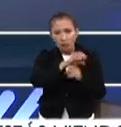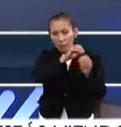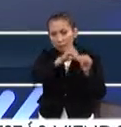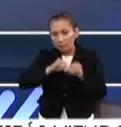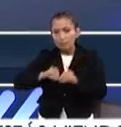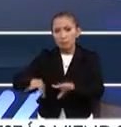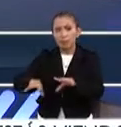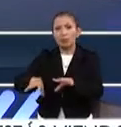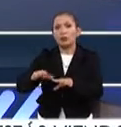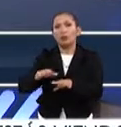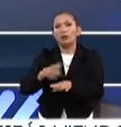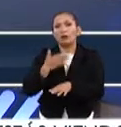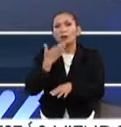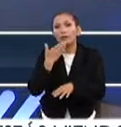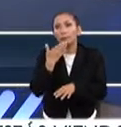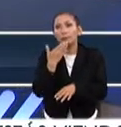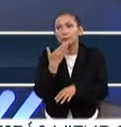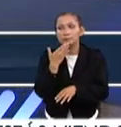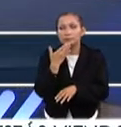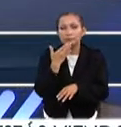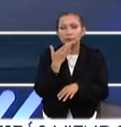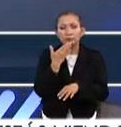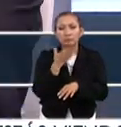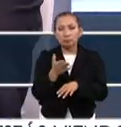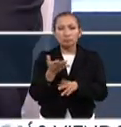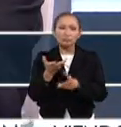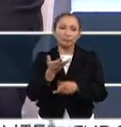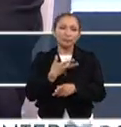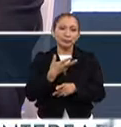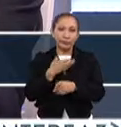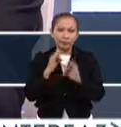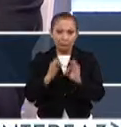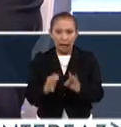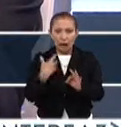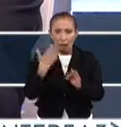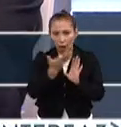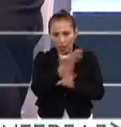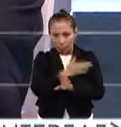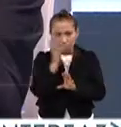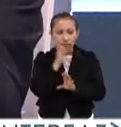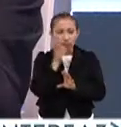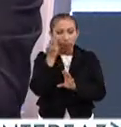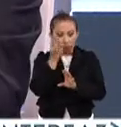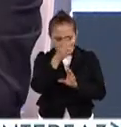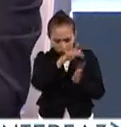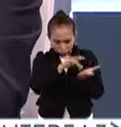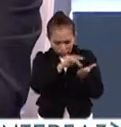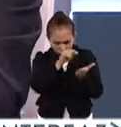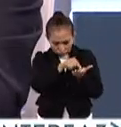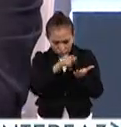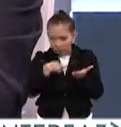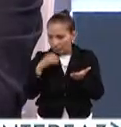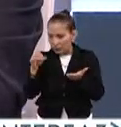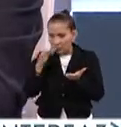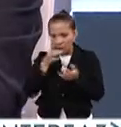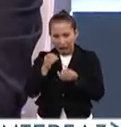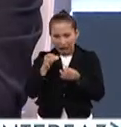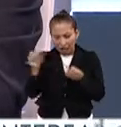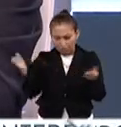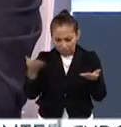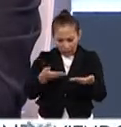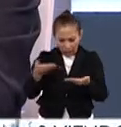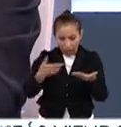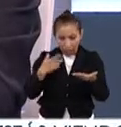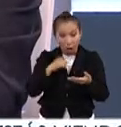debidamente corroborada con base en la información de la agencia. Nosotros